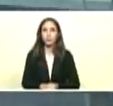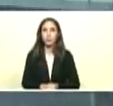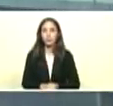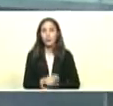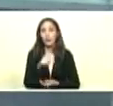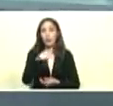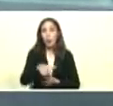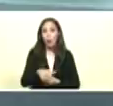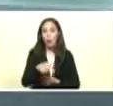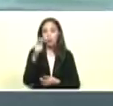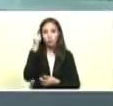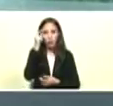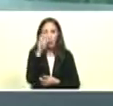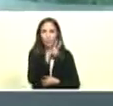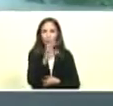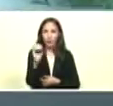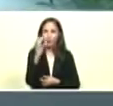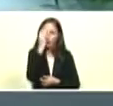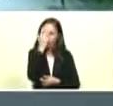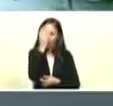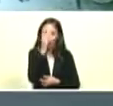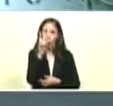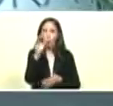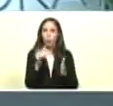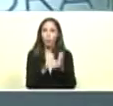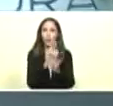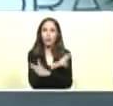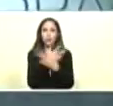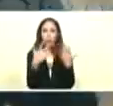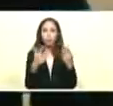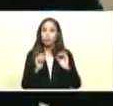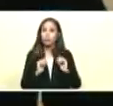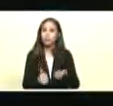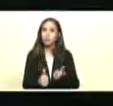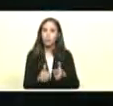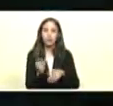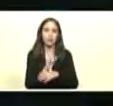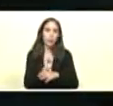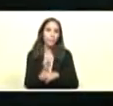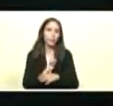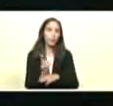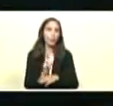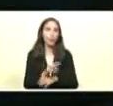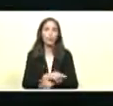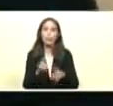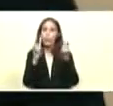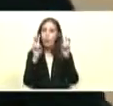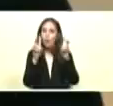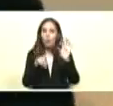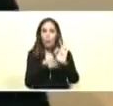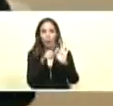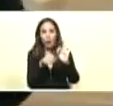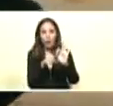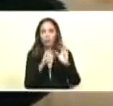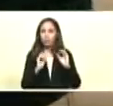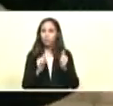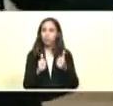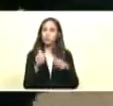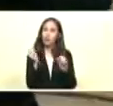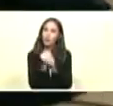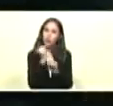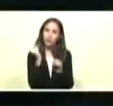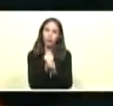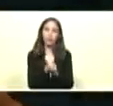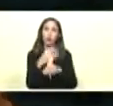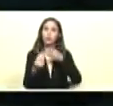20 de febrero del 2018, como usted lo decía, comienza este milagro, esta construcción que desarrolla el